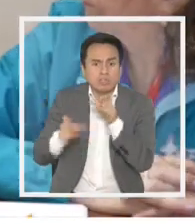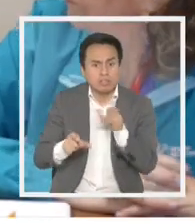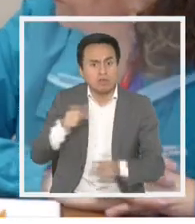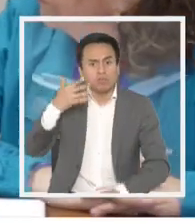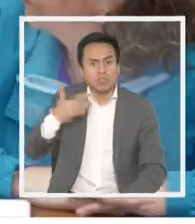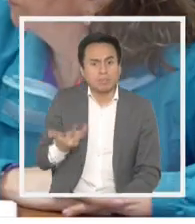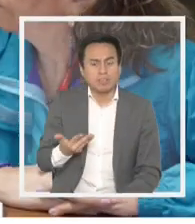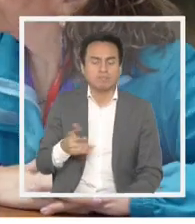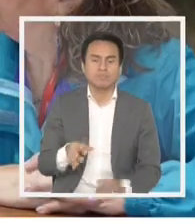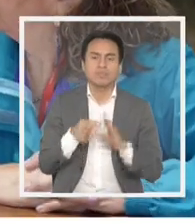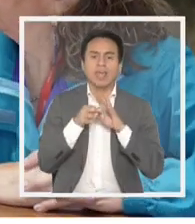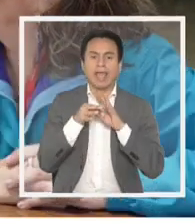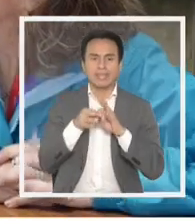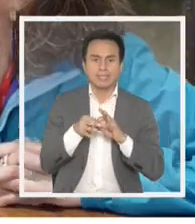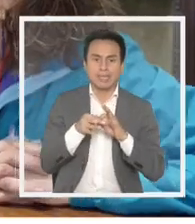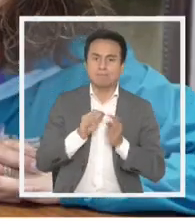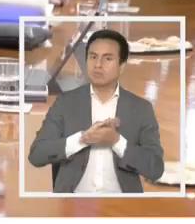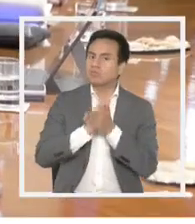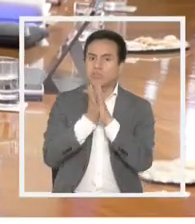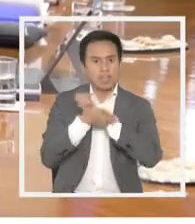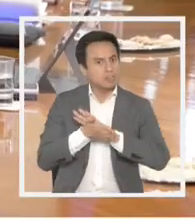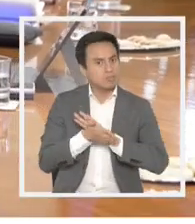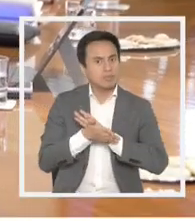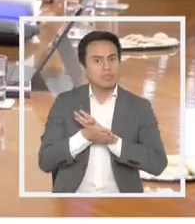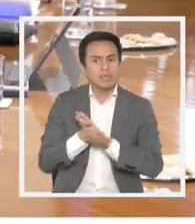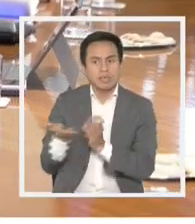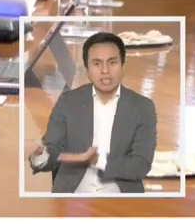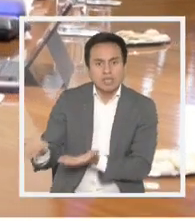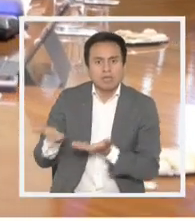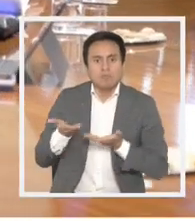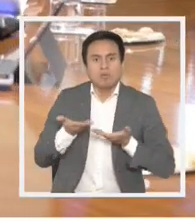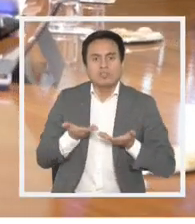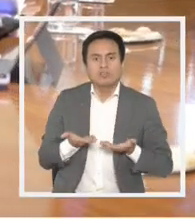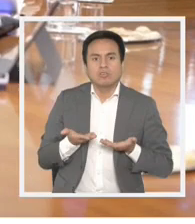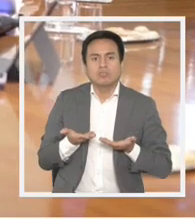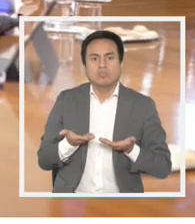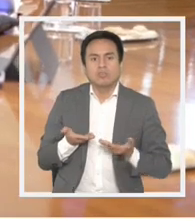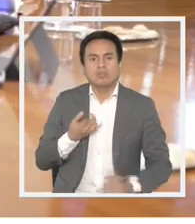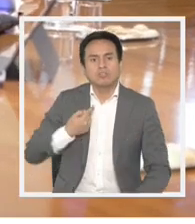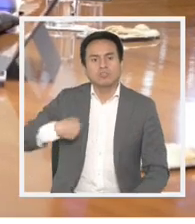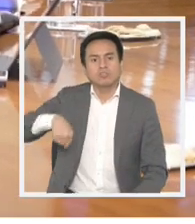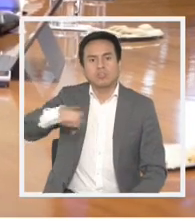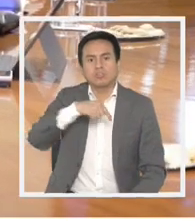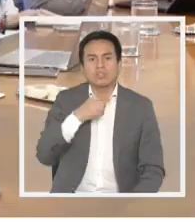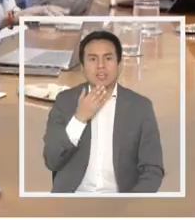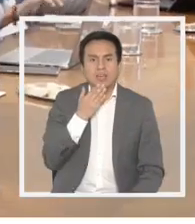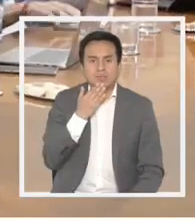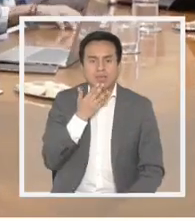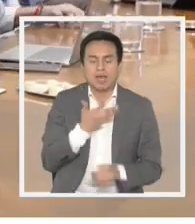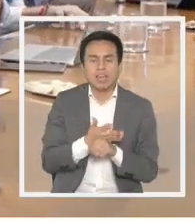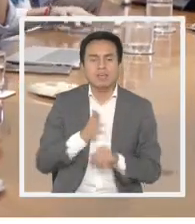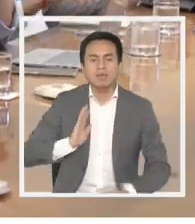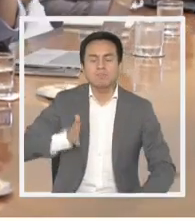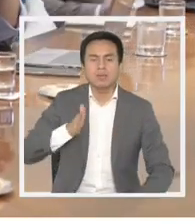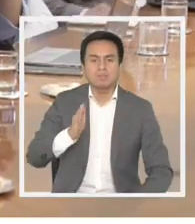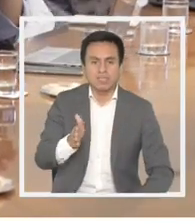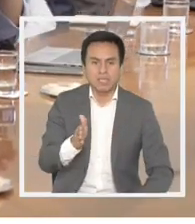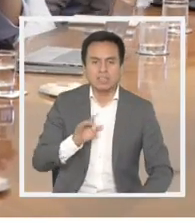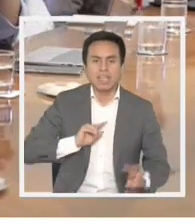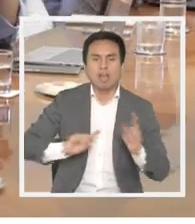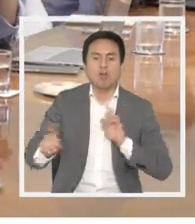Así que agradecemos total y absolutamente esta disposición vamos a tener además instancias permanentes